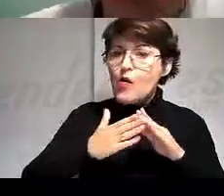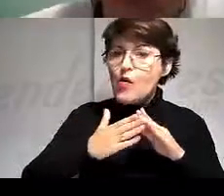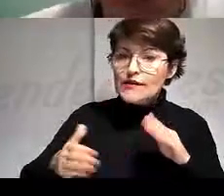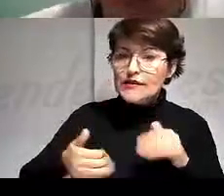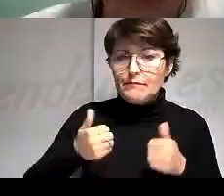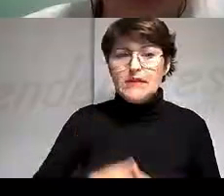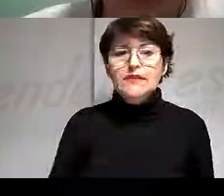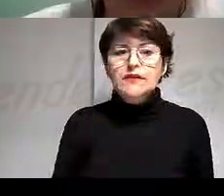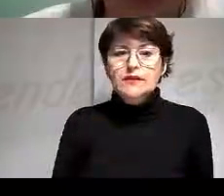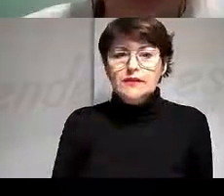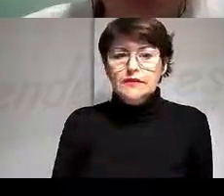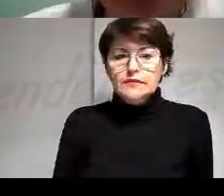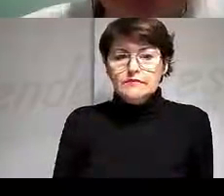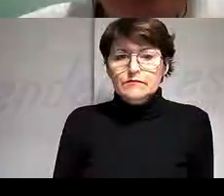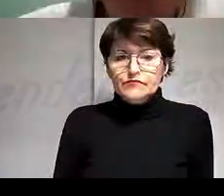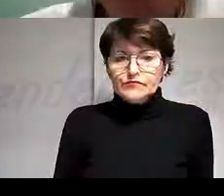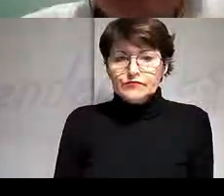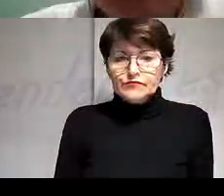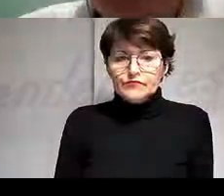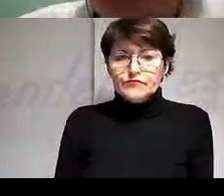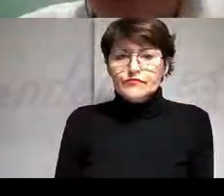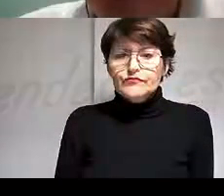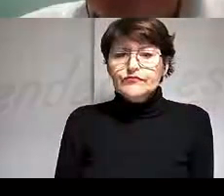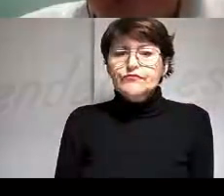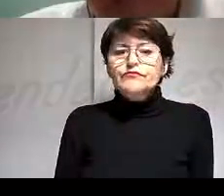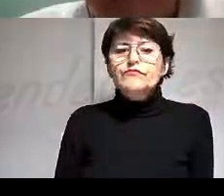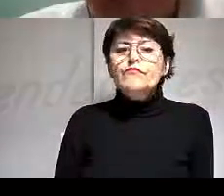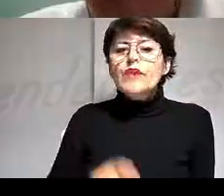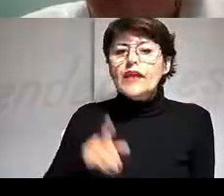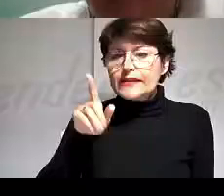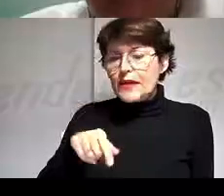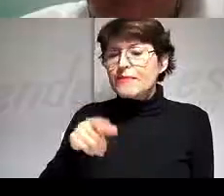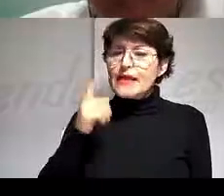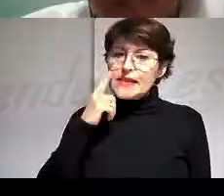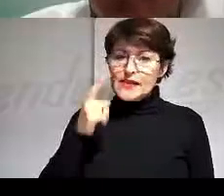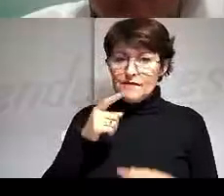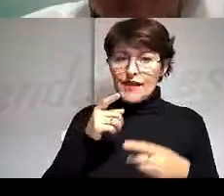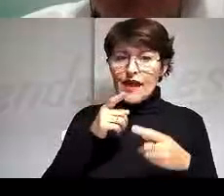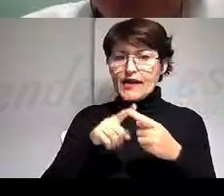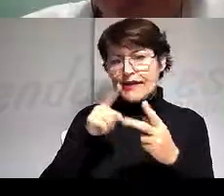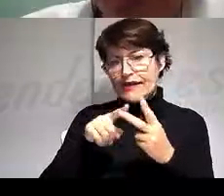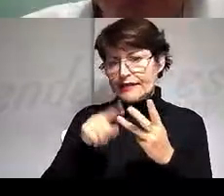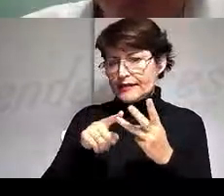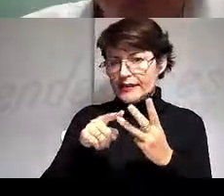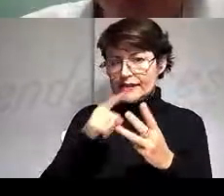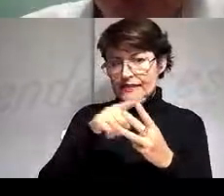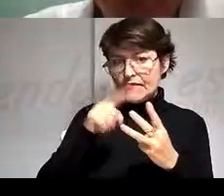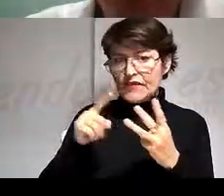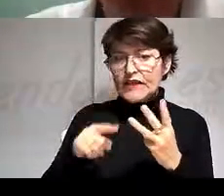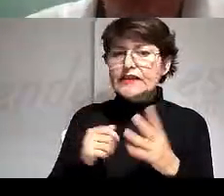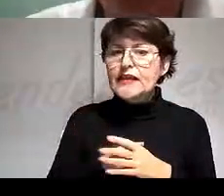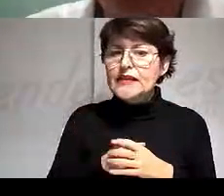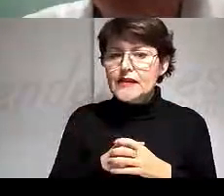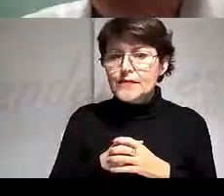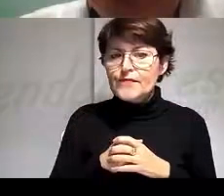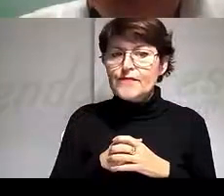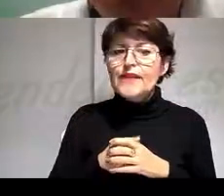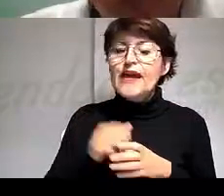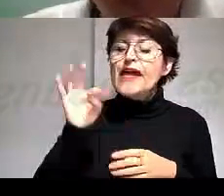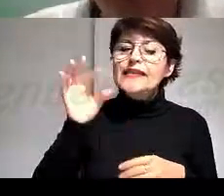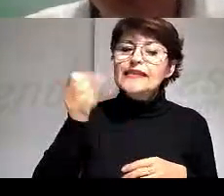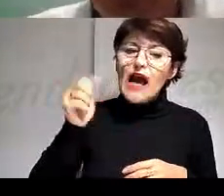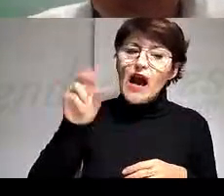ejercicio físico. Y además encontramos tres elementos diferenciadores en esta fase, en el R-Go, durante el ejercicio, que son la taurina,